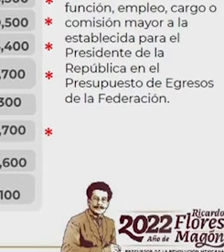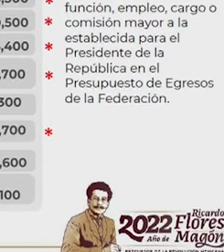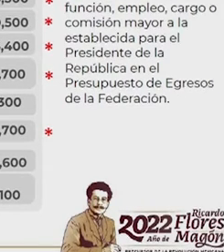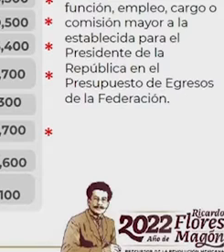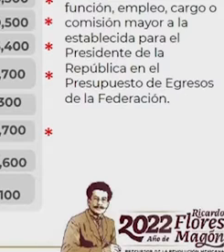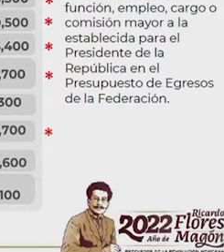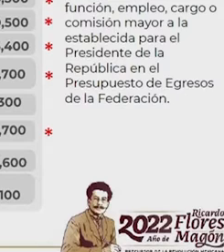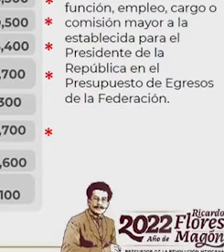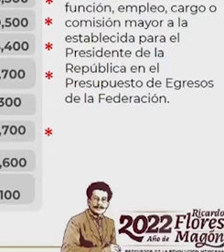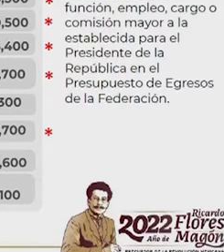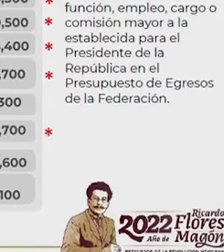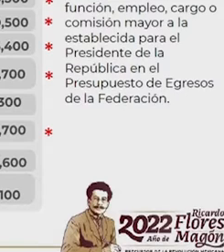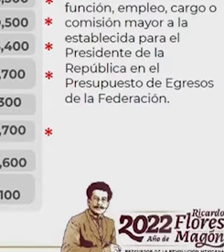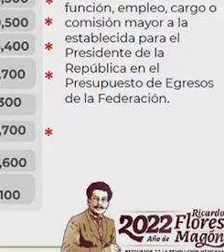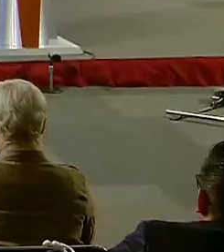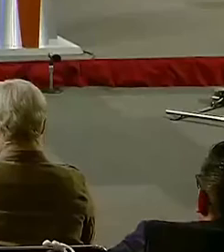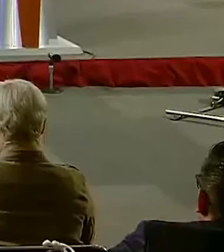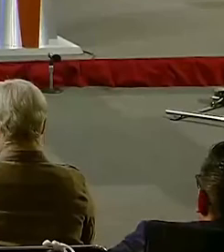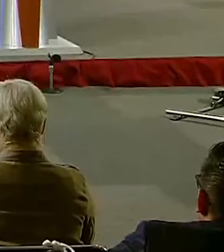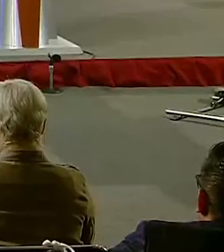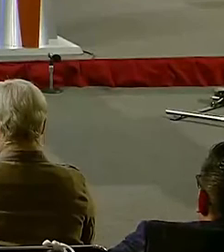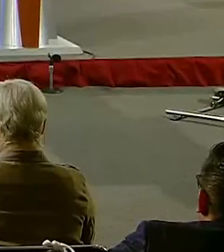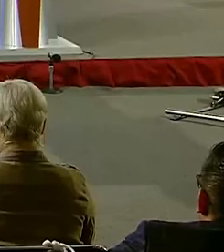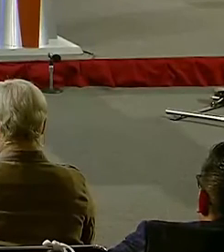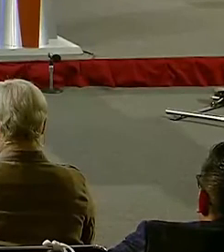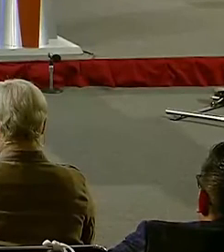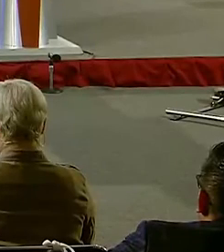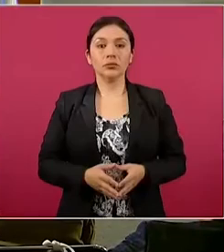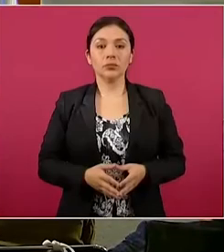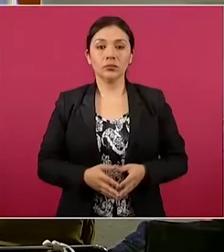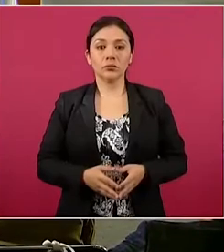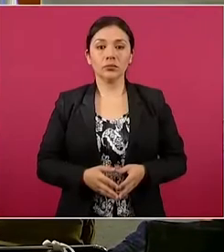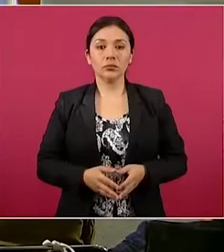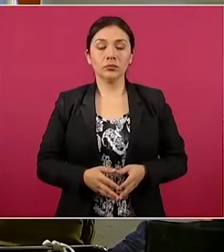149,700 del INEGI, la titular,